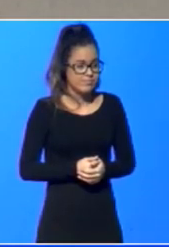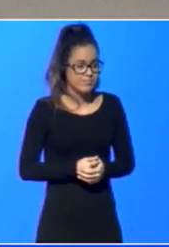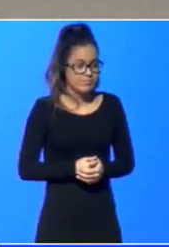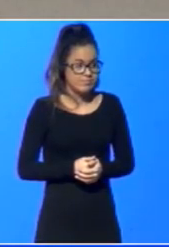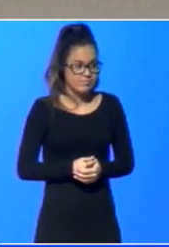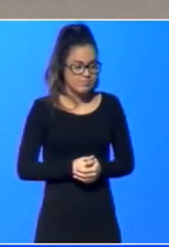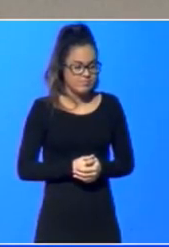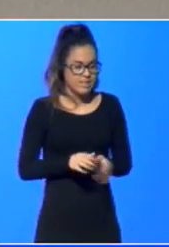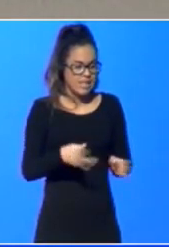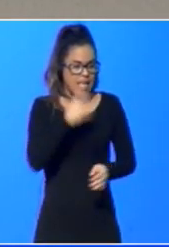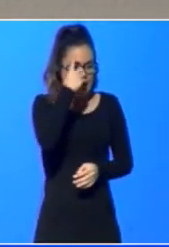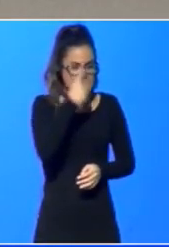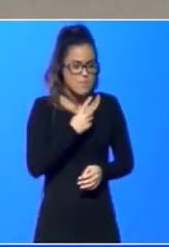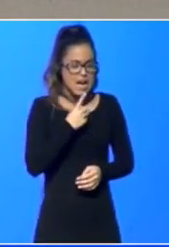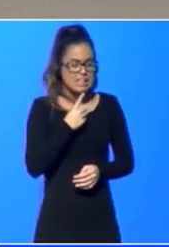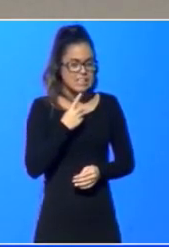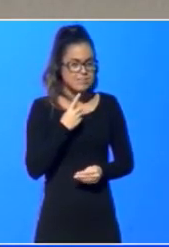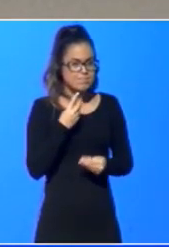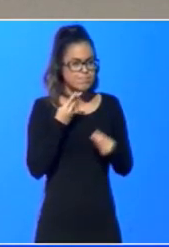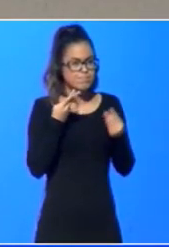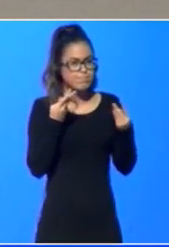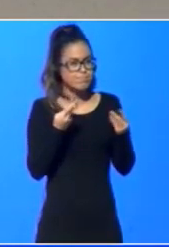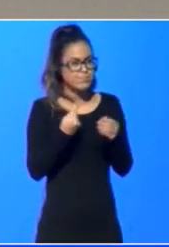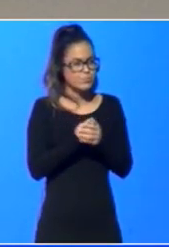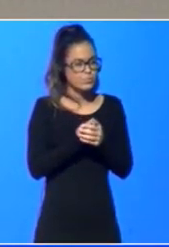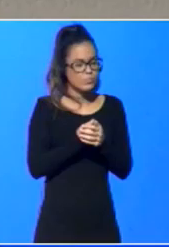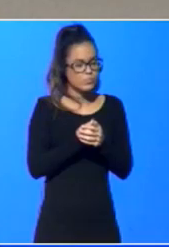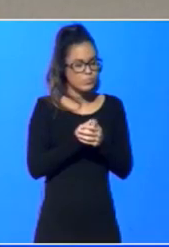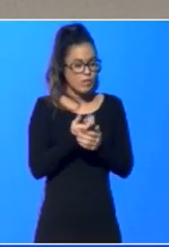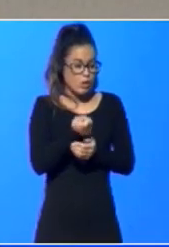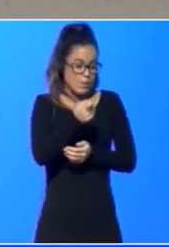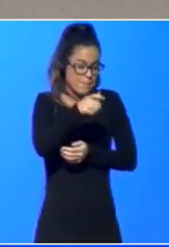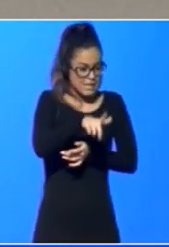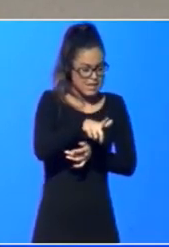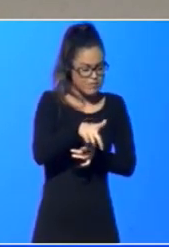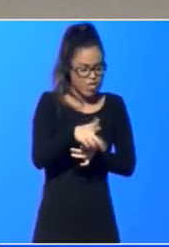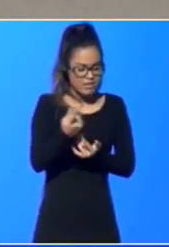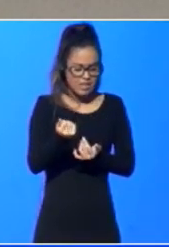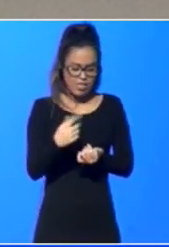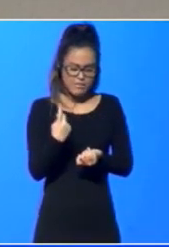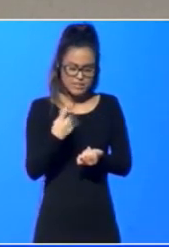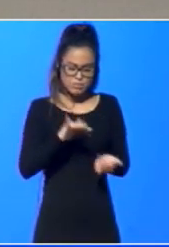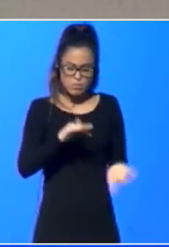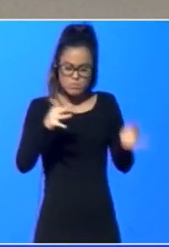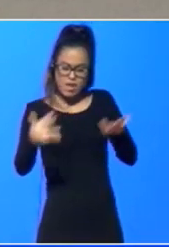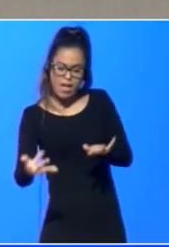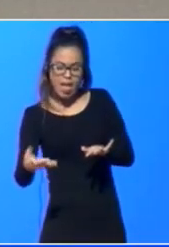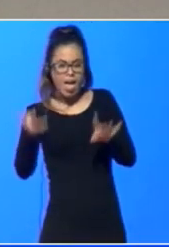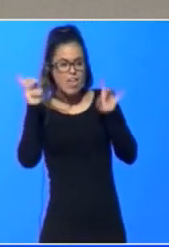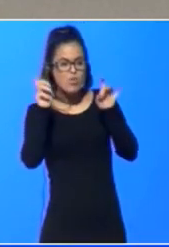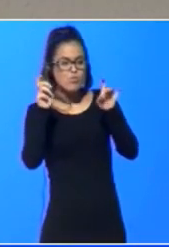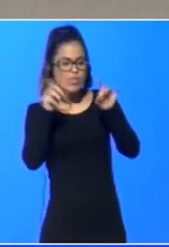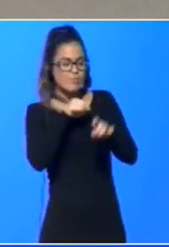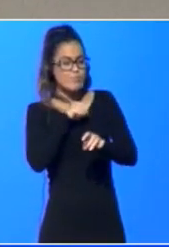tiene que llevar a esa idea que ha salido de una educación personalizada, que tiene